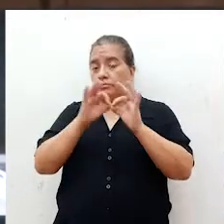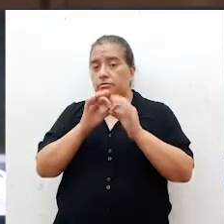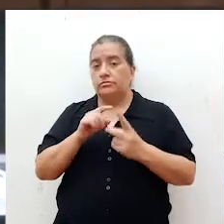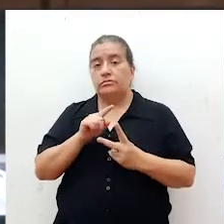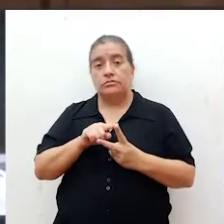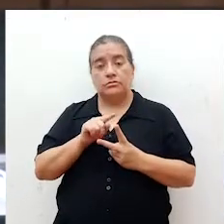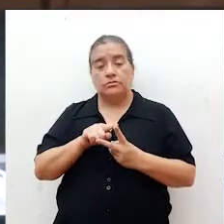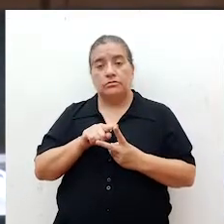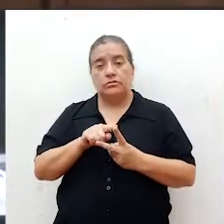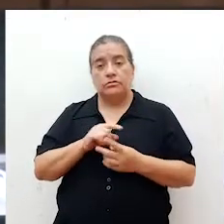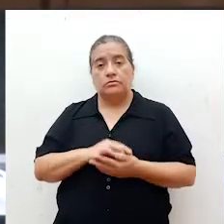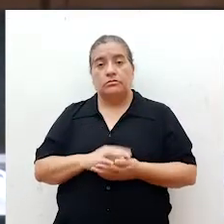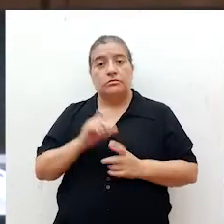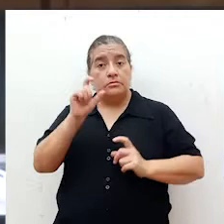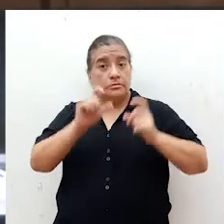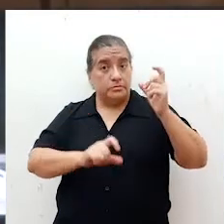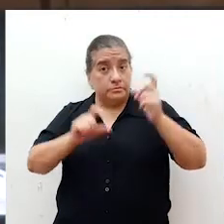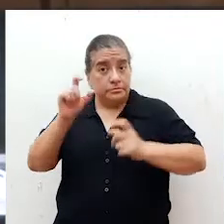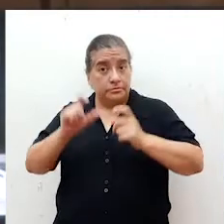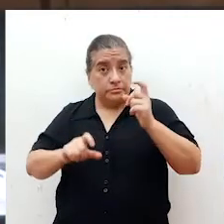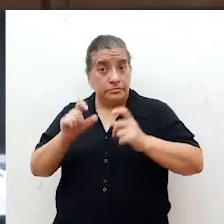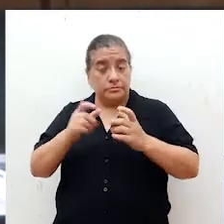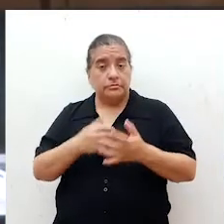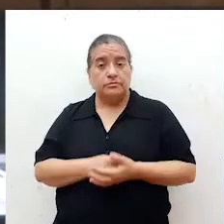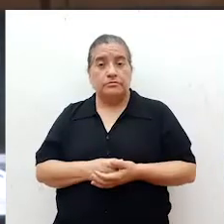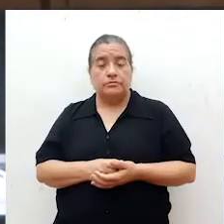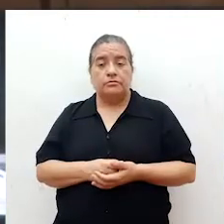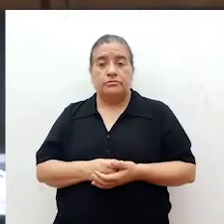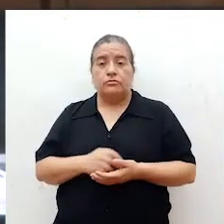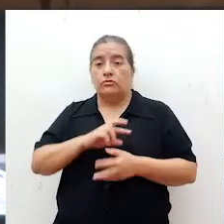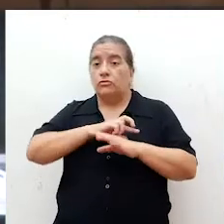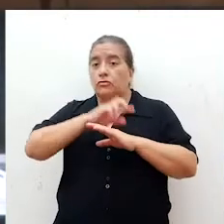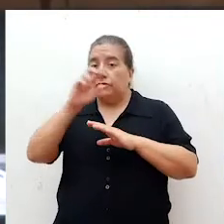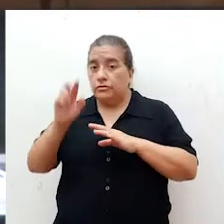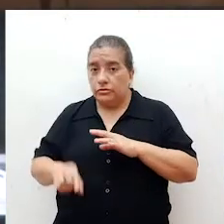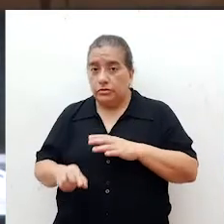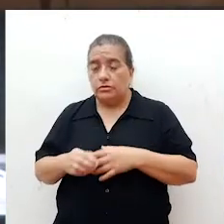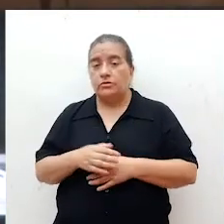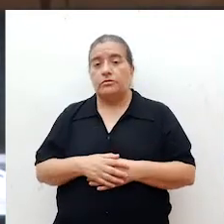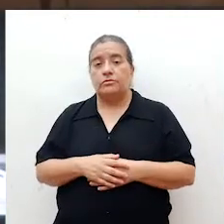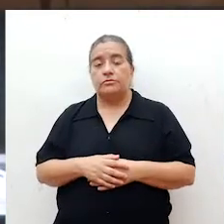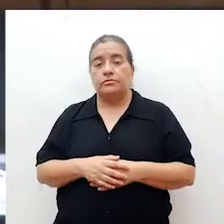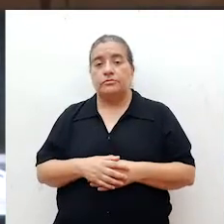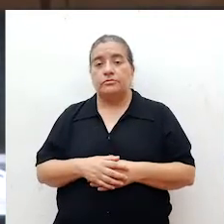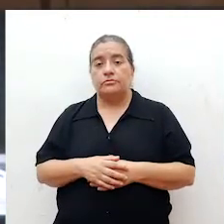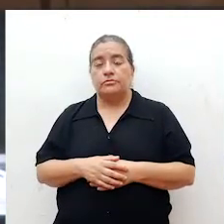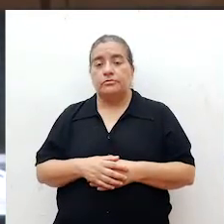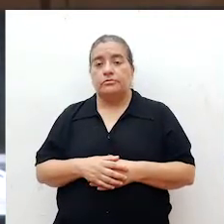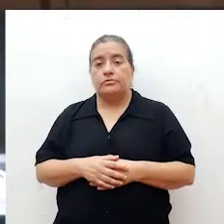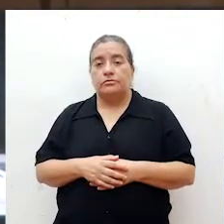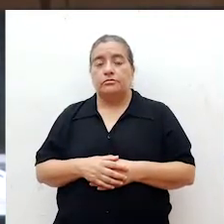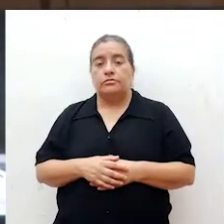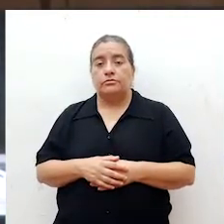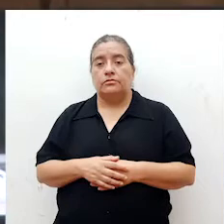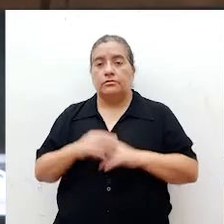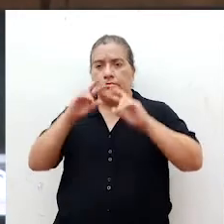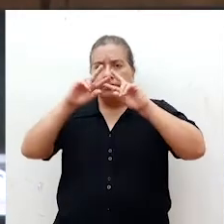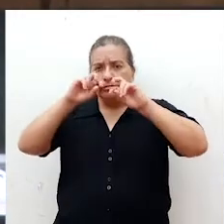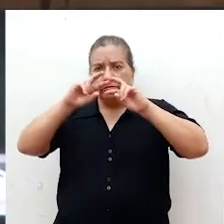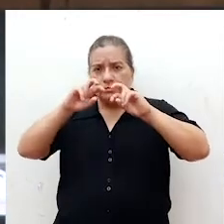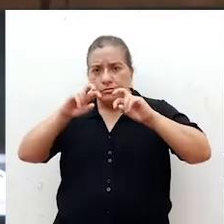gestión permite dos cosas. Uno, que la ciudadanía, la academia, los